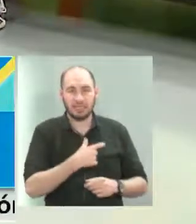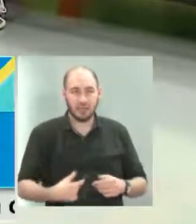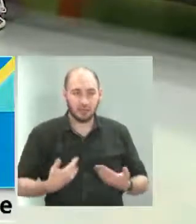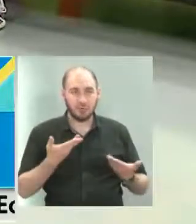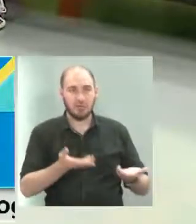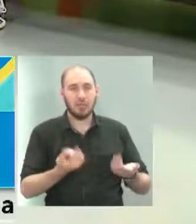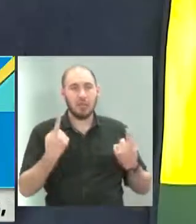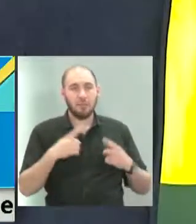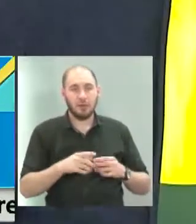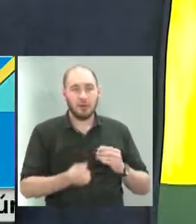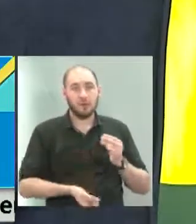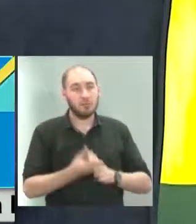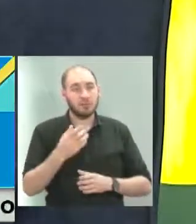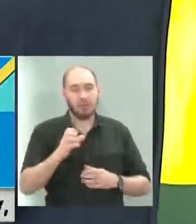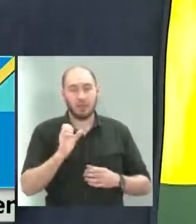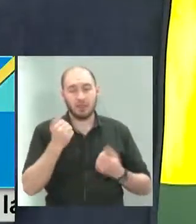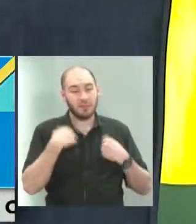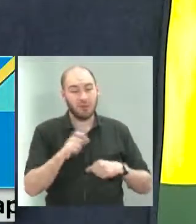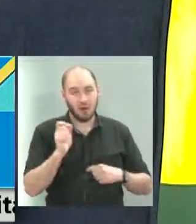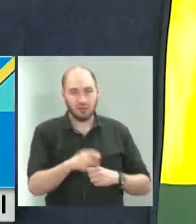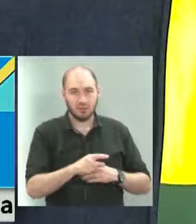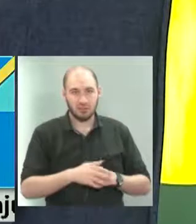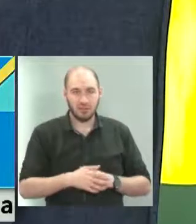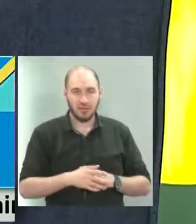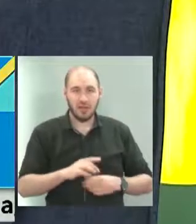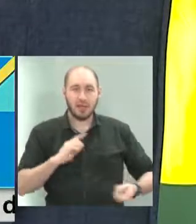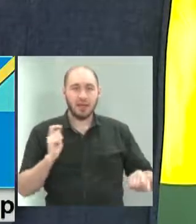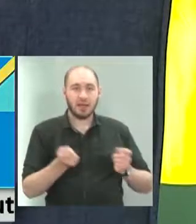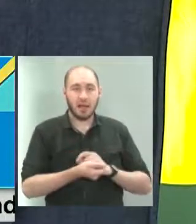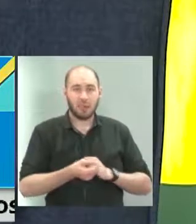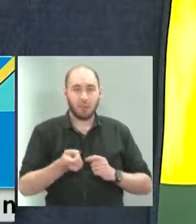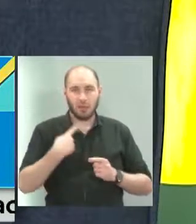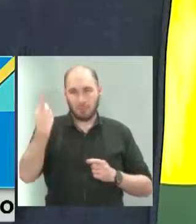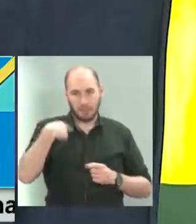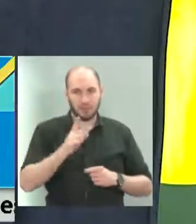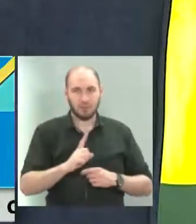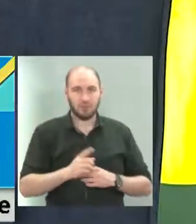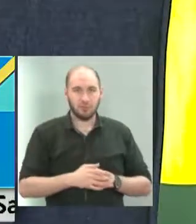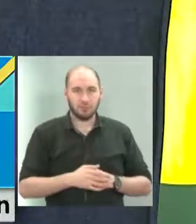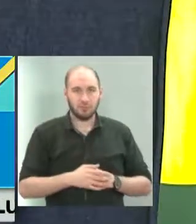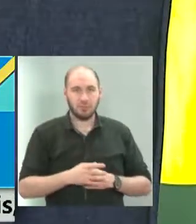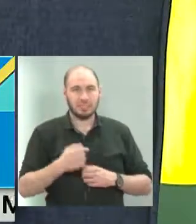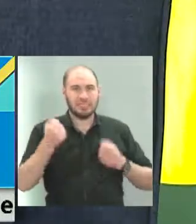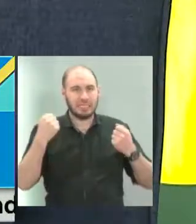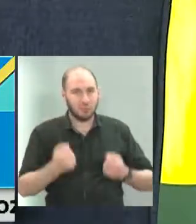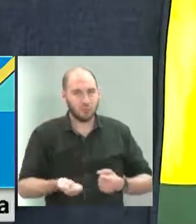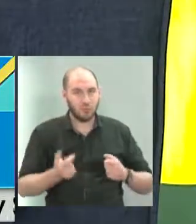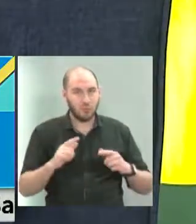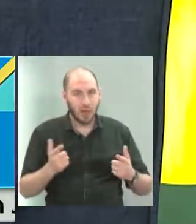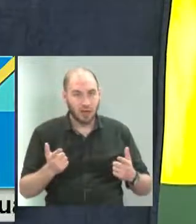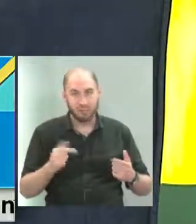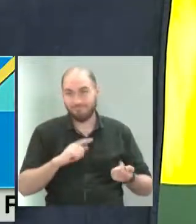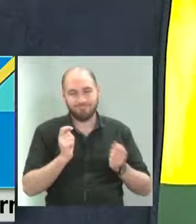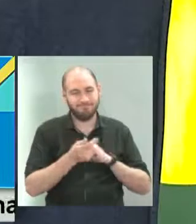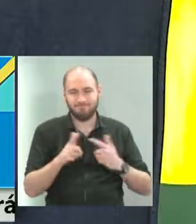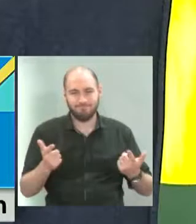disposición, pero tiene que nacer del mismo deporte. Ninguna transformación va a venir por imposición. Si no están convencidos, no va a